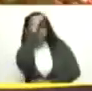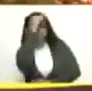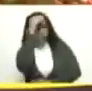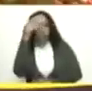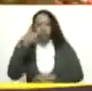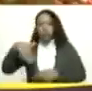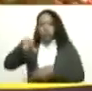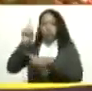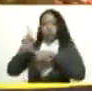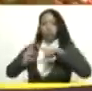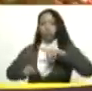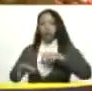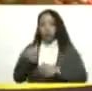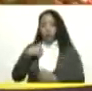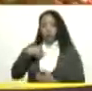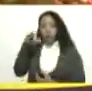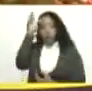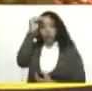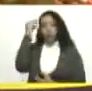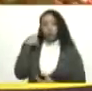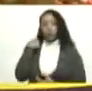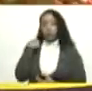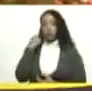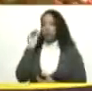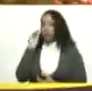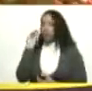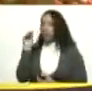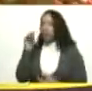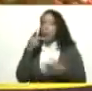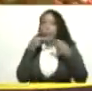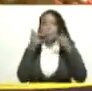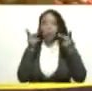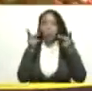energía, haciendo alertas públicas,